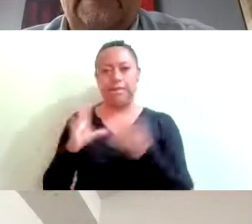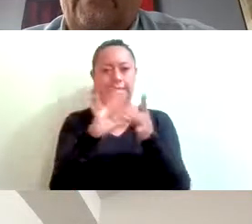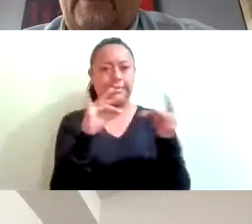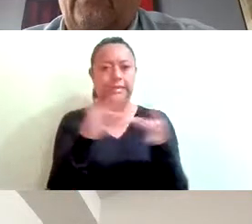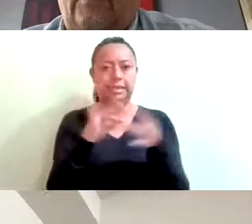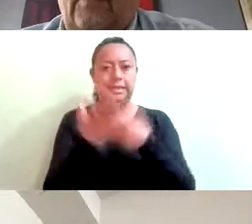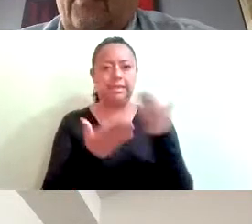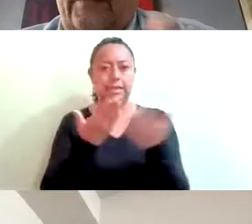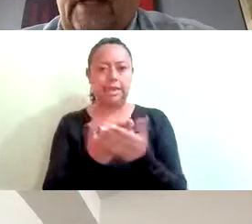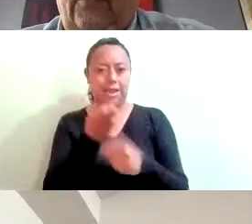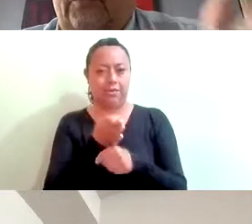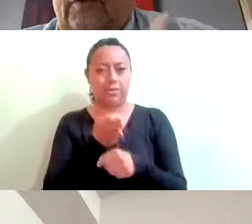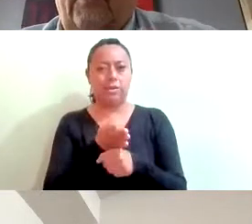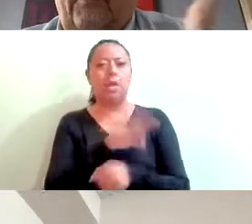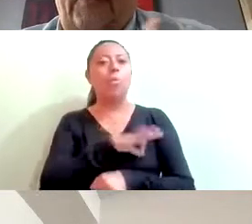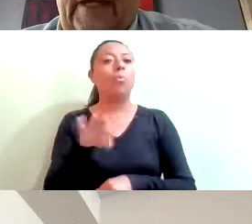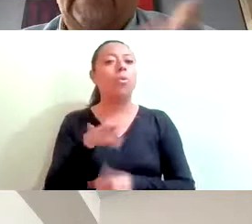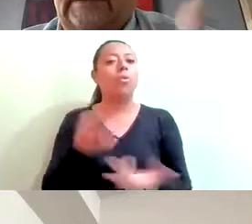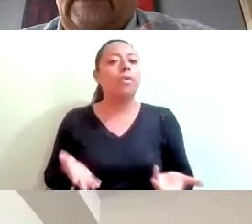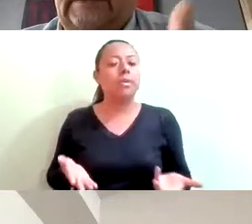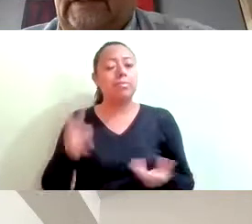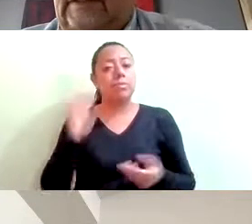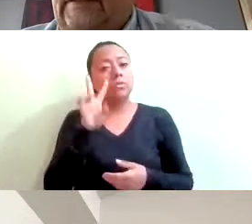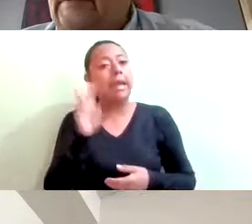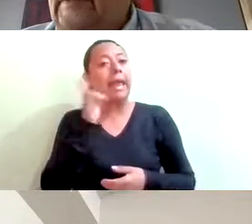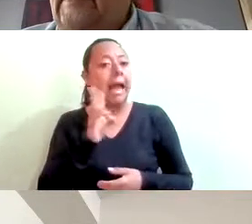en este momento, pudiéramos ver si